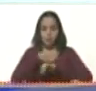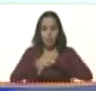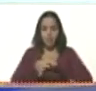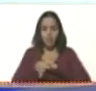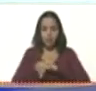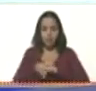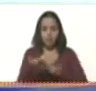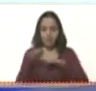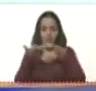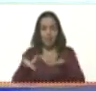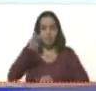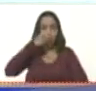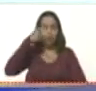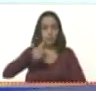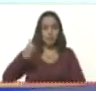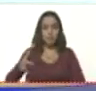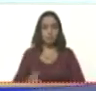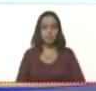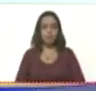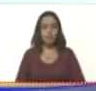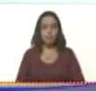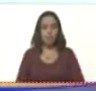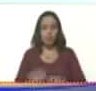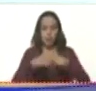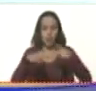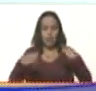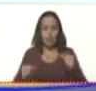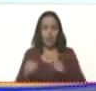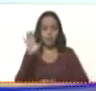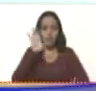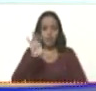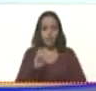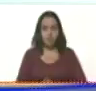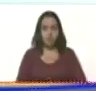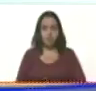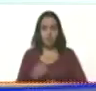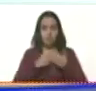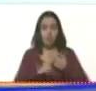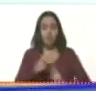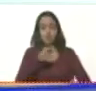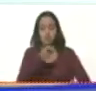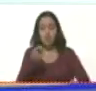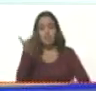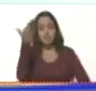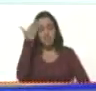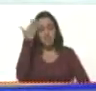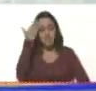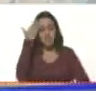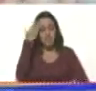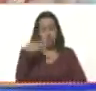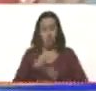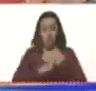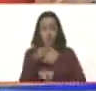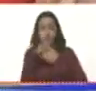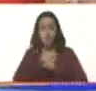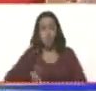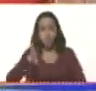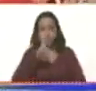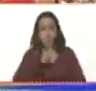pueblo, petro. Con el carnet de la patria, pero ustedes tienen que saber manejarlo.